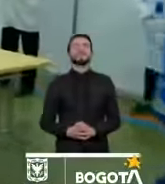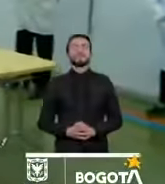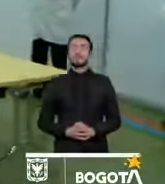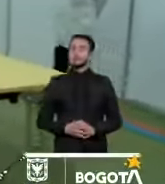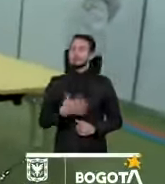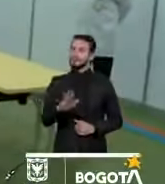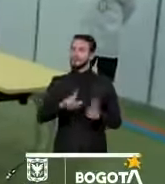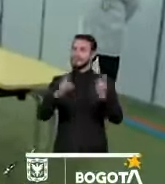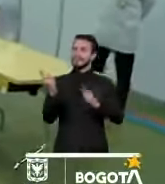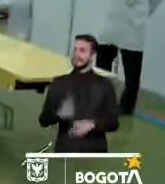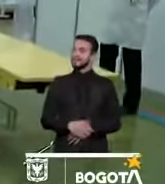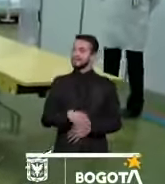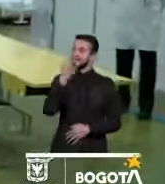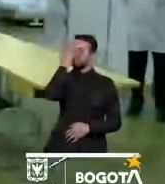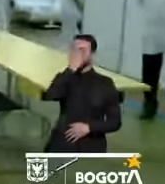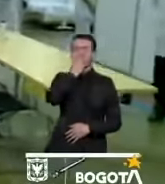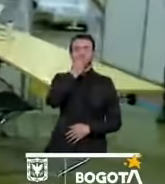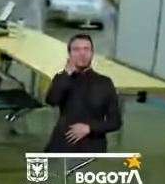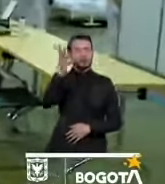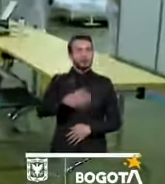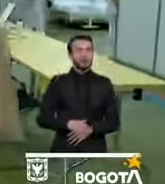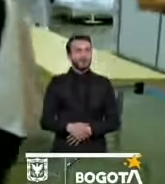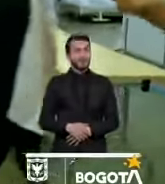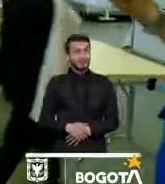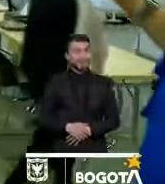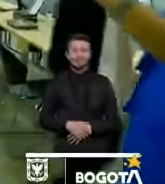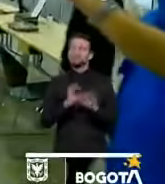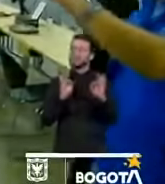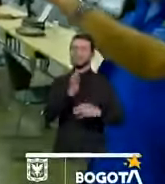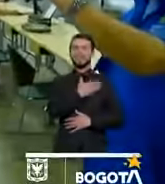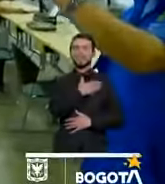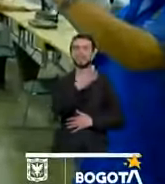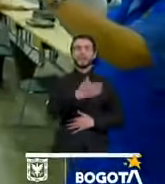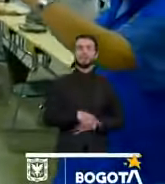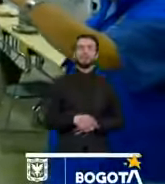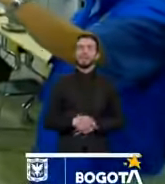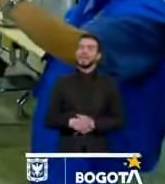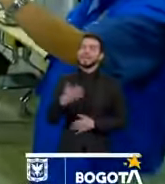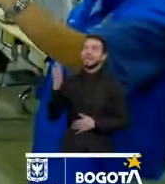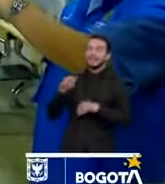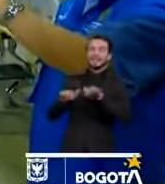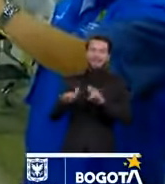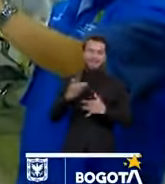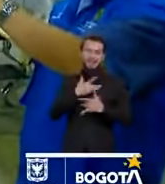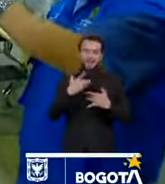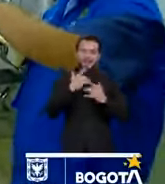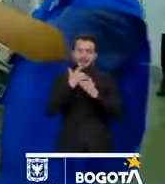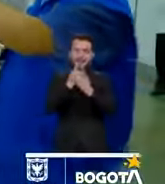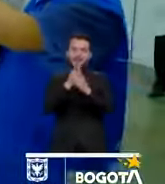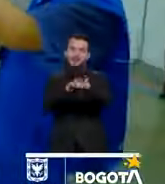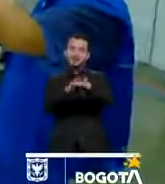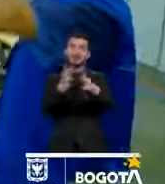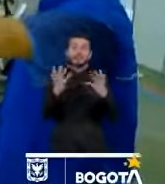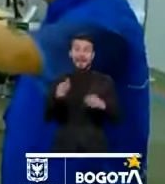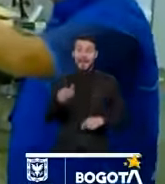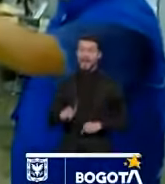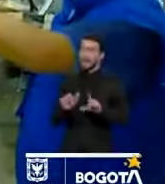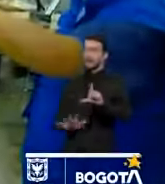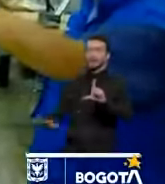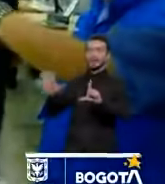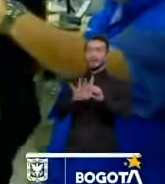gracias. ¿A quién? Aquí vamos a ver un pequeño video, alcaldesa, si usted nos permite, señor gobernador, de lo que fue